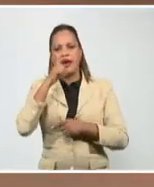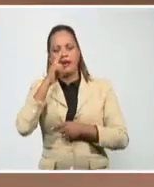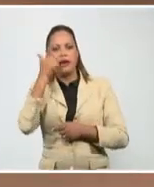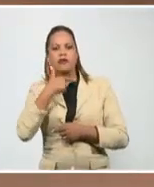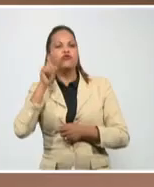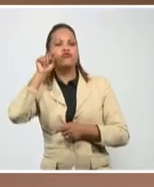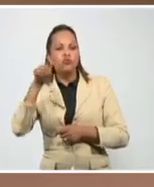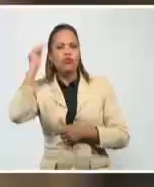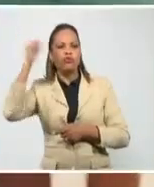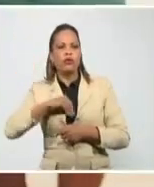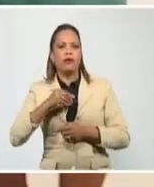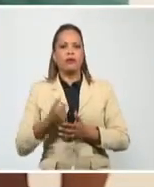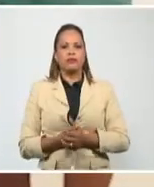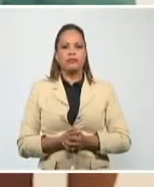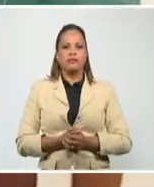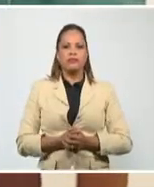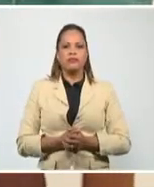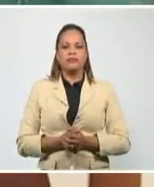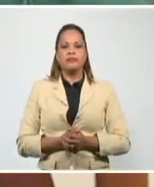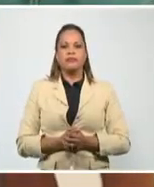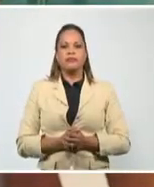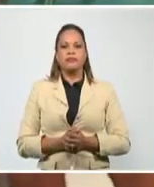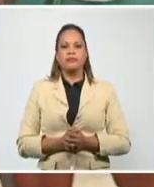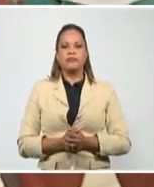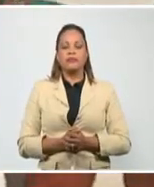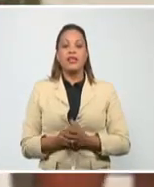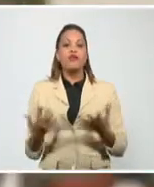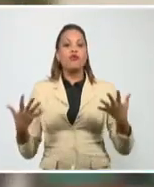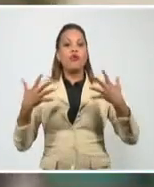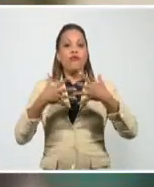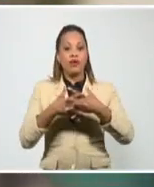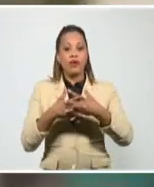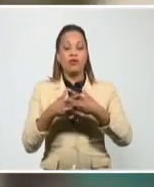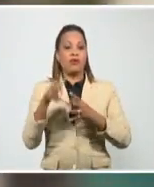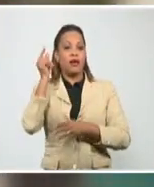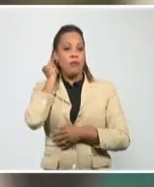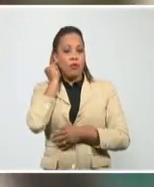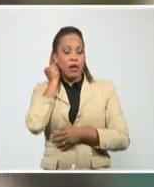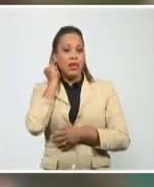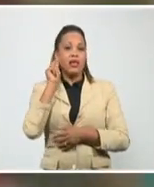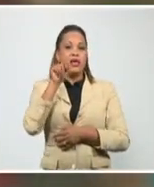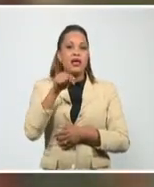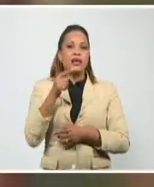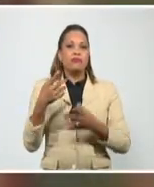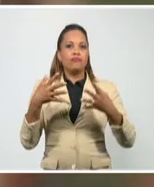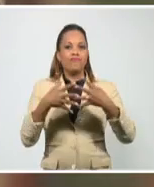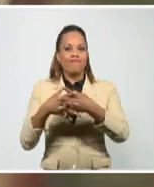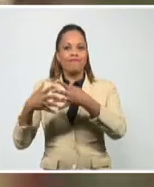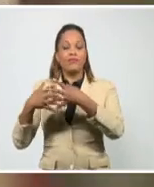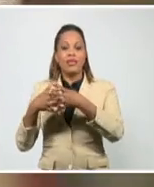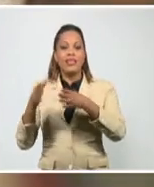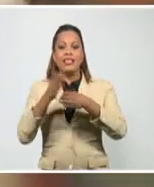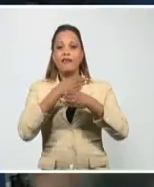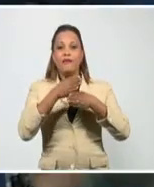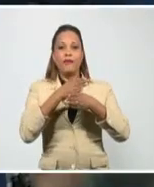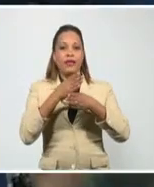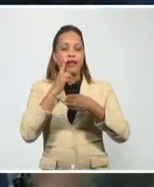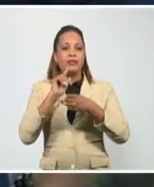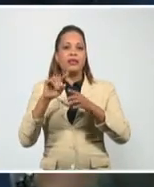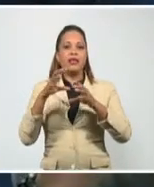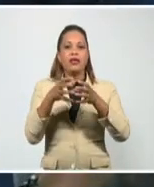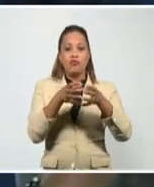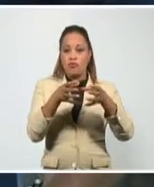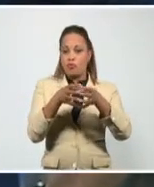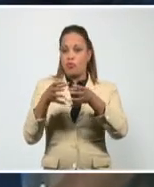lo sabes. Los vínculos de Bruguera incluyen a la contrarrevolucionaria Ana Olema, exalumna de Tania